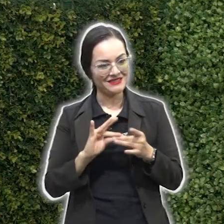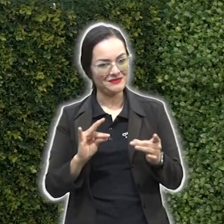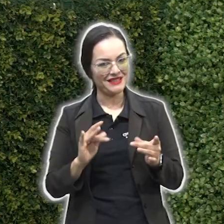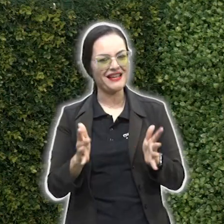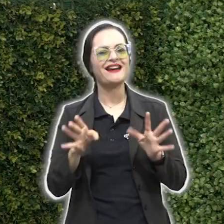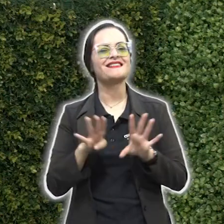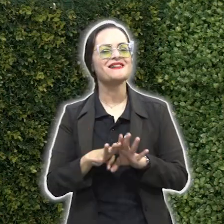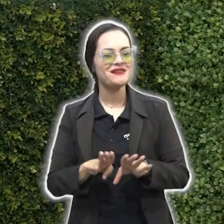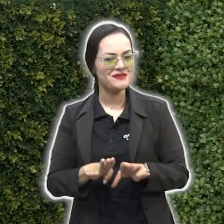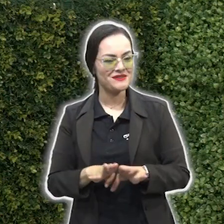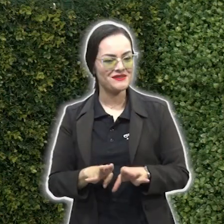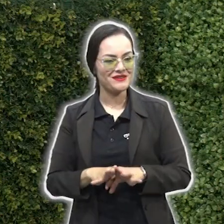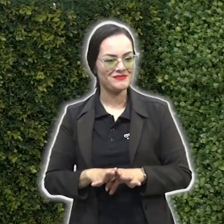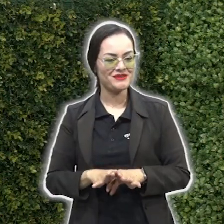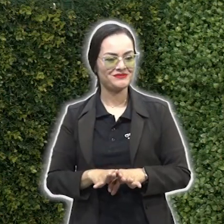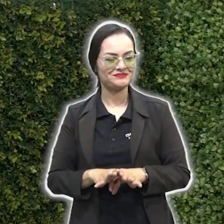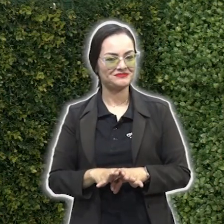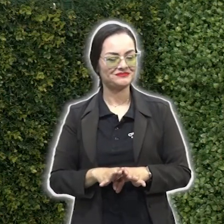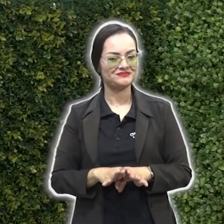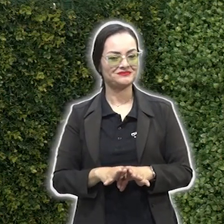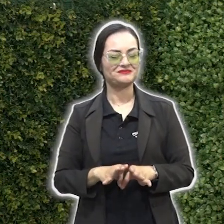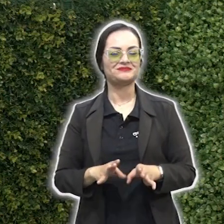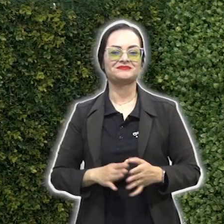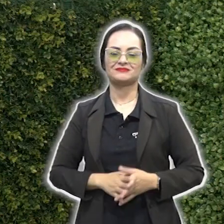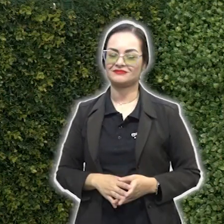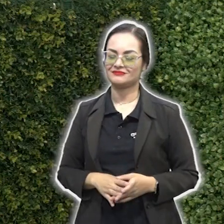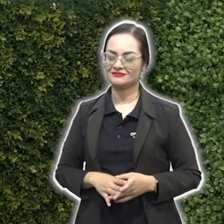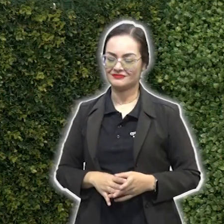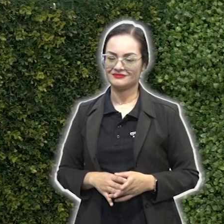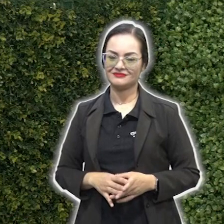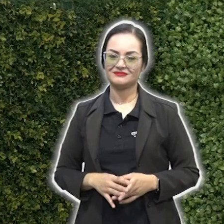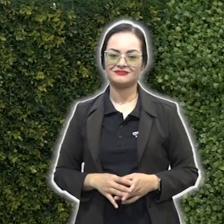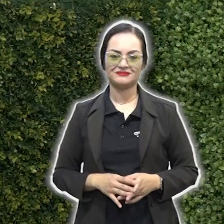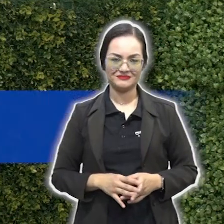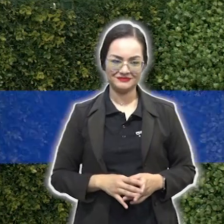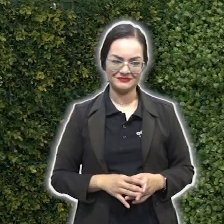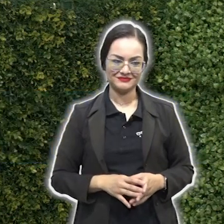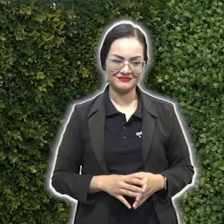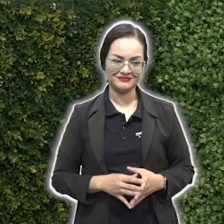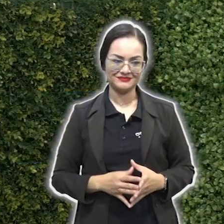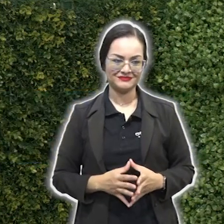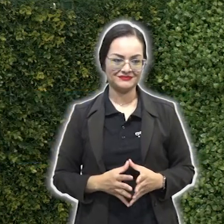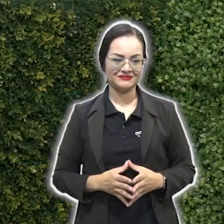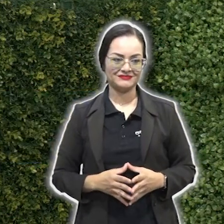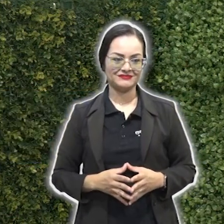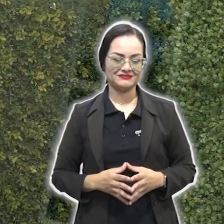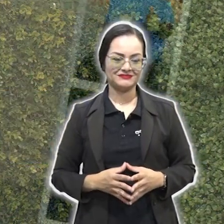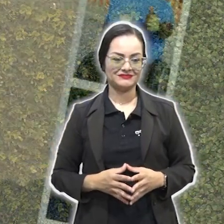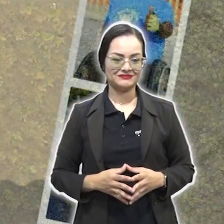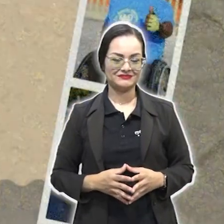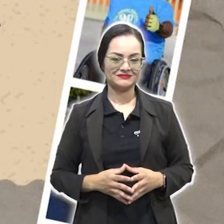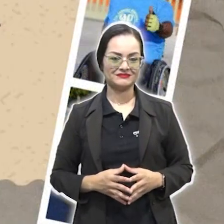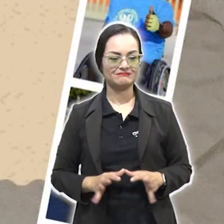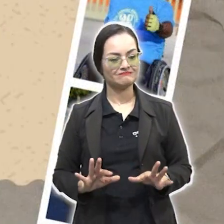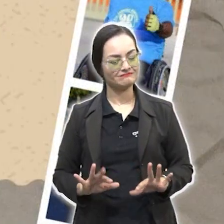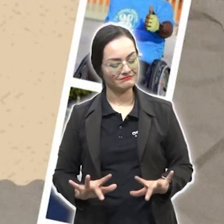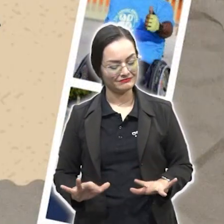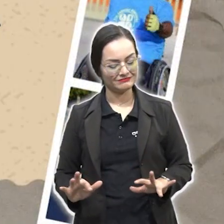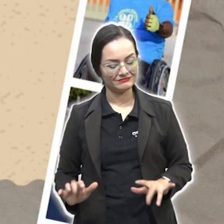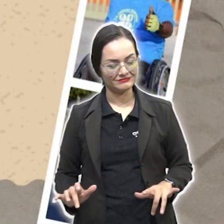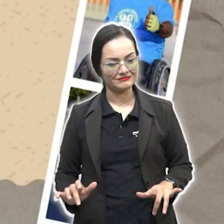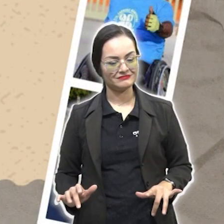si se cumplió este sueño? Acompáñame a escuchar la siguiente historia.